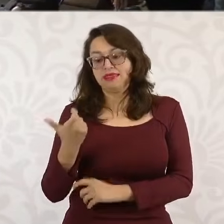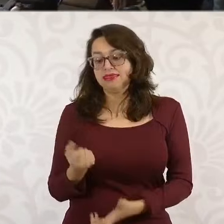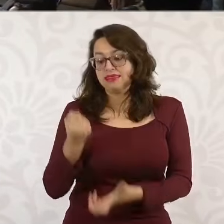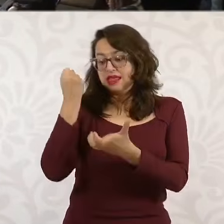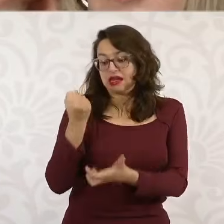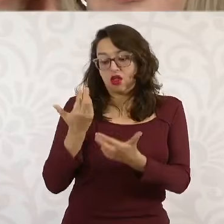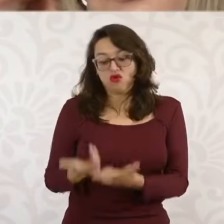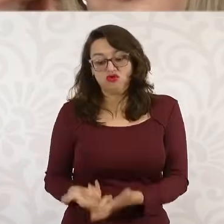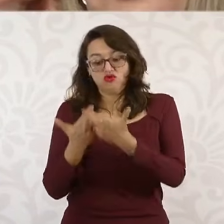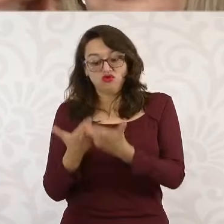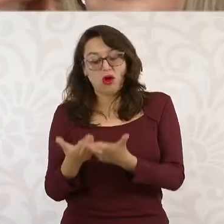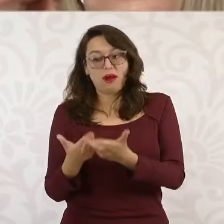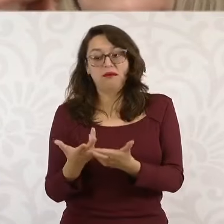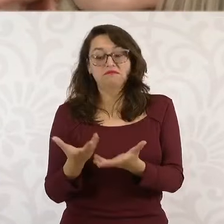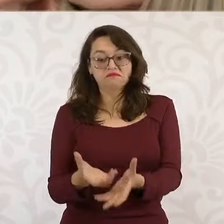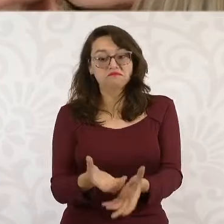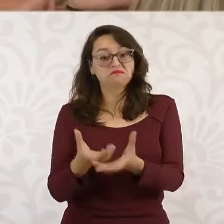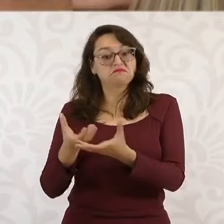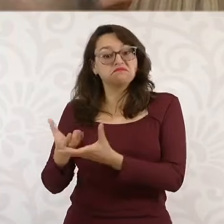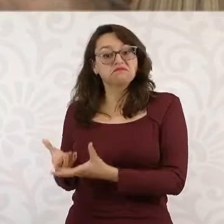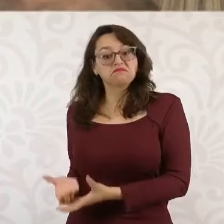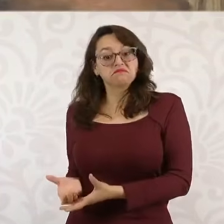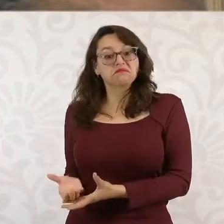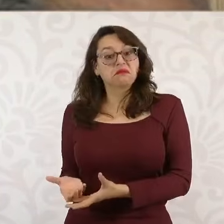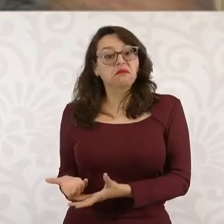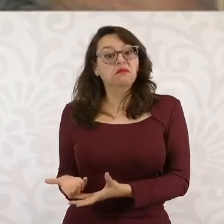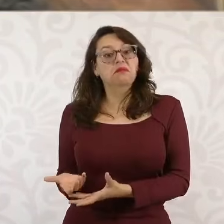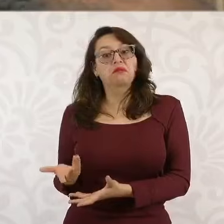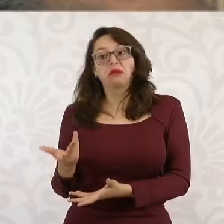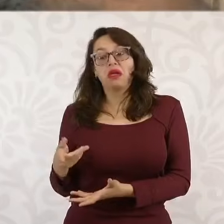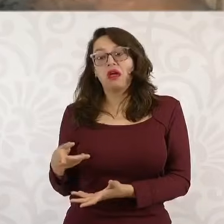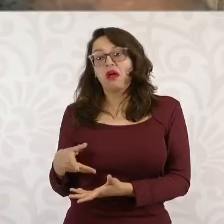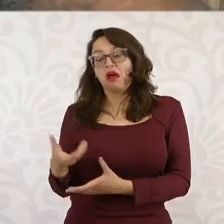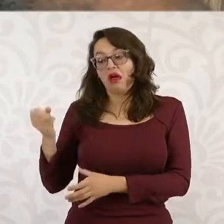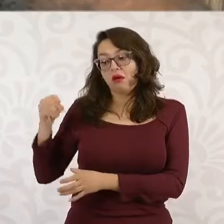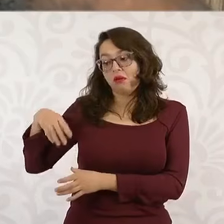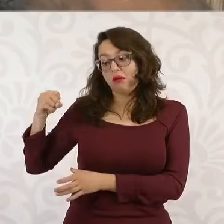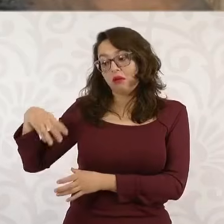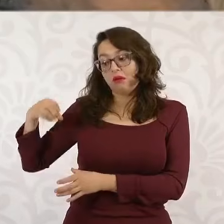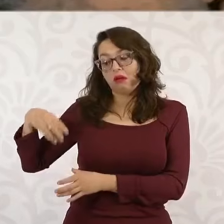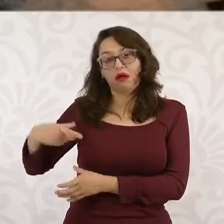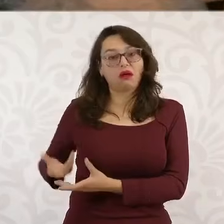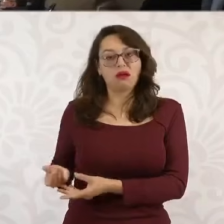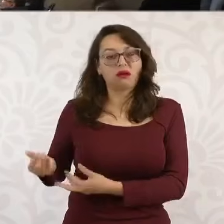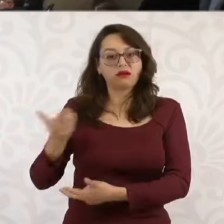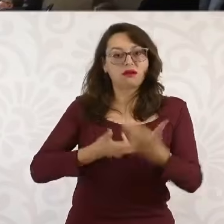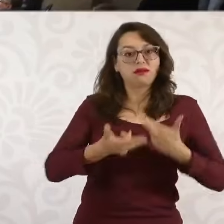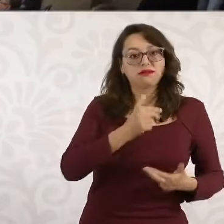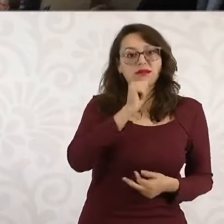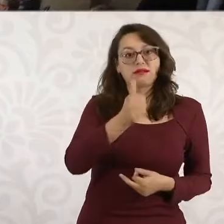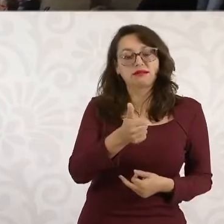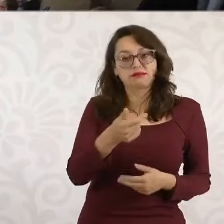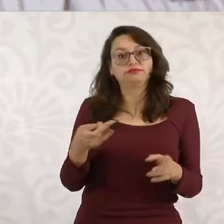dinero no ejecutado a la federación y más bien le inyectaba dinero a esos fideicomisos. ¿Qué va a pasar con ellos, presidenta? Bueno, la idea